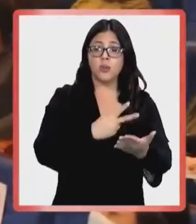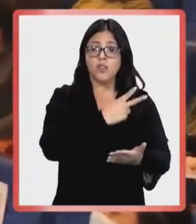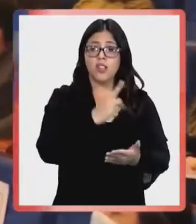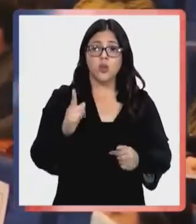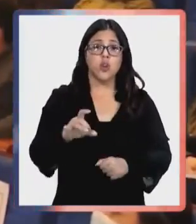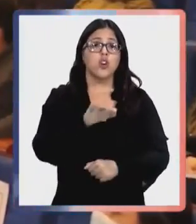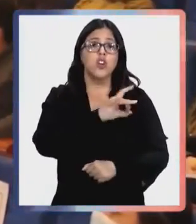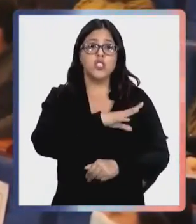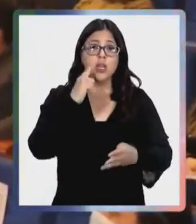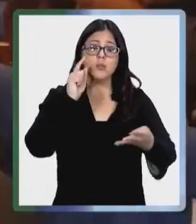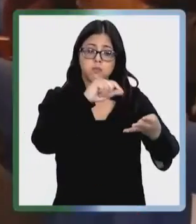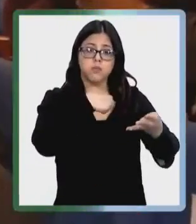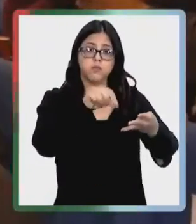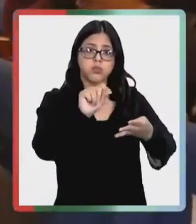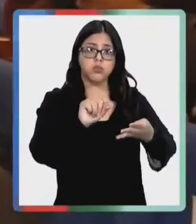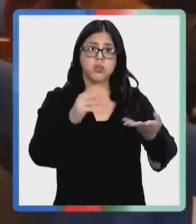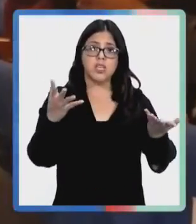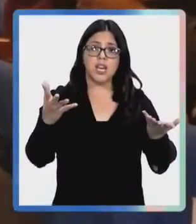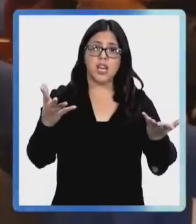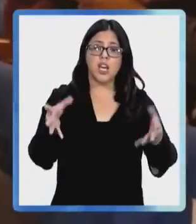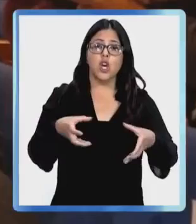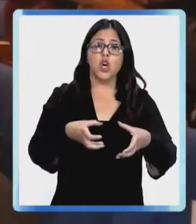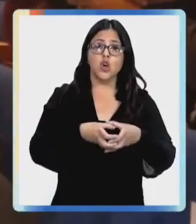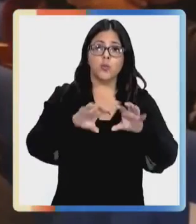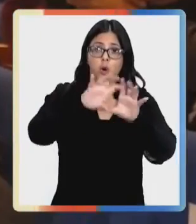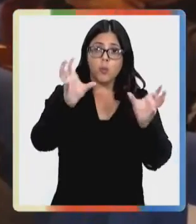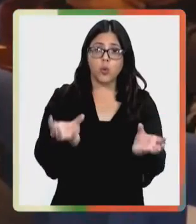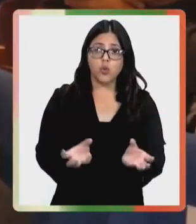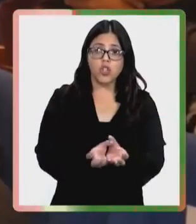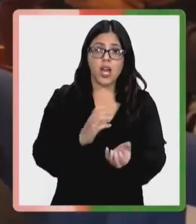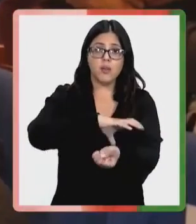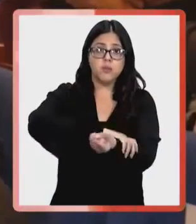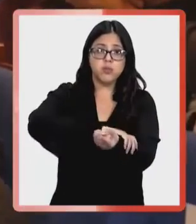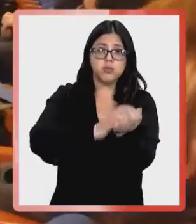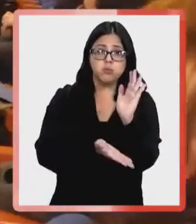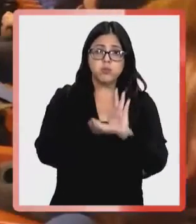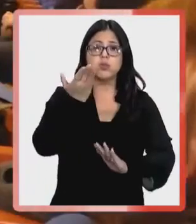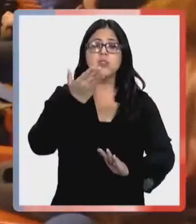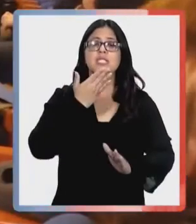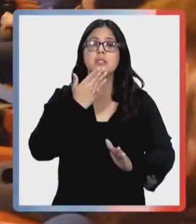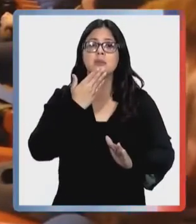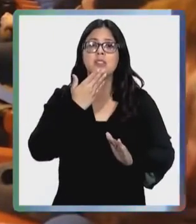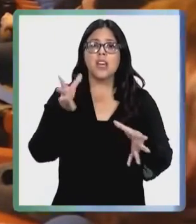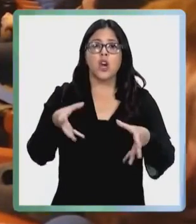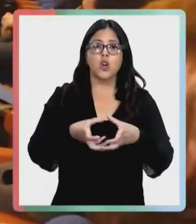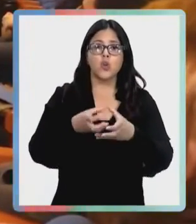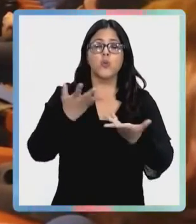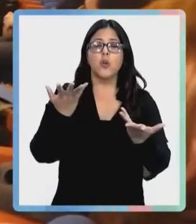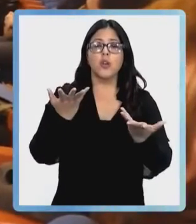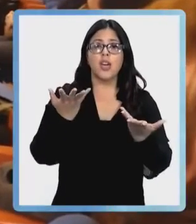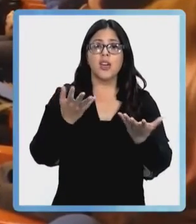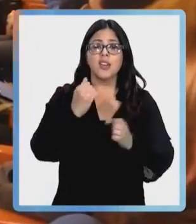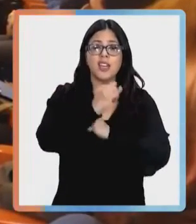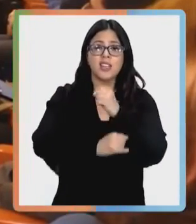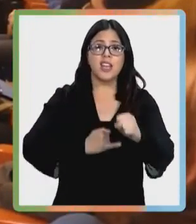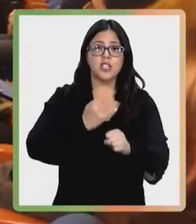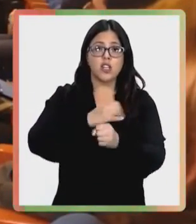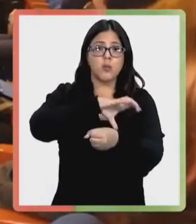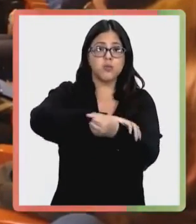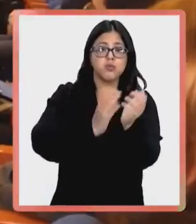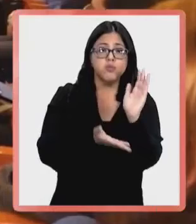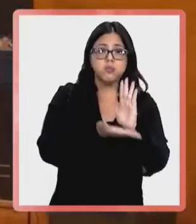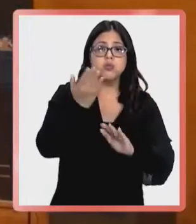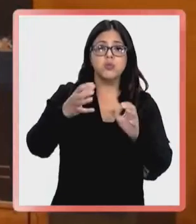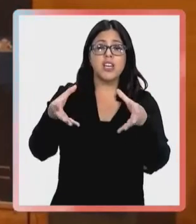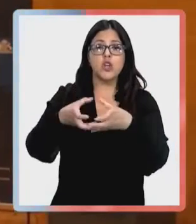año 2021 Chile fue reconocido por la Liga Mundial de Hipertensión en conjunto con la Sociedad Internacional de